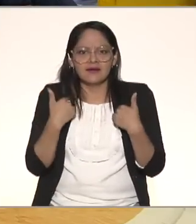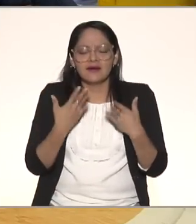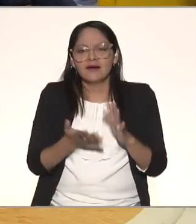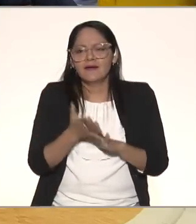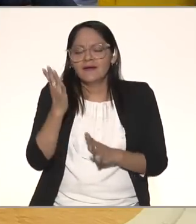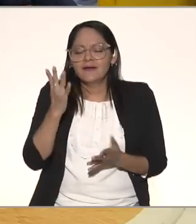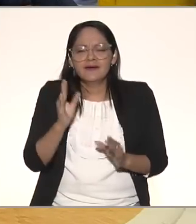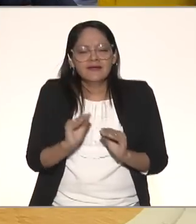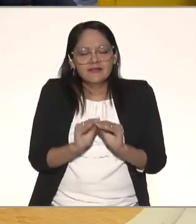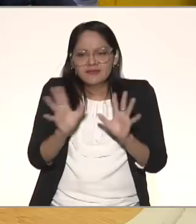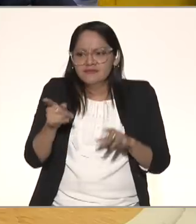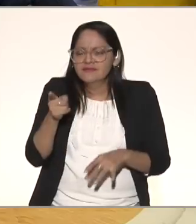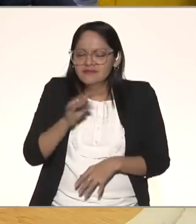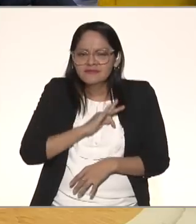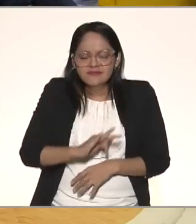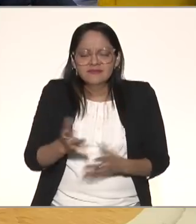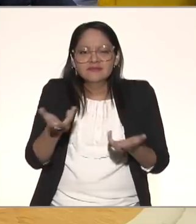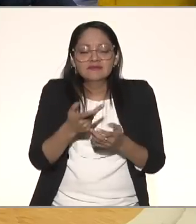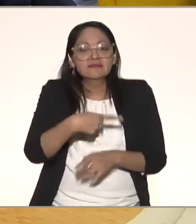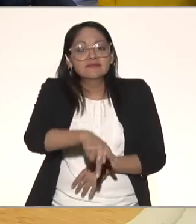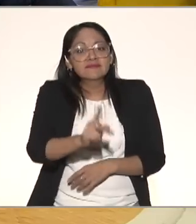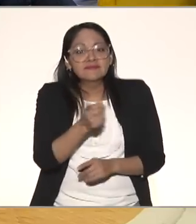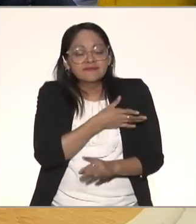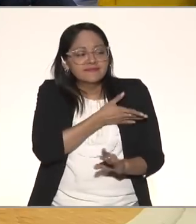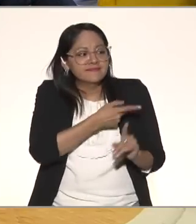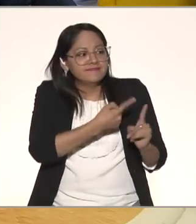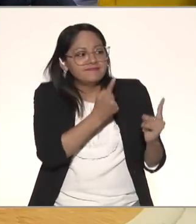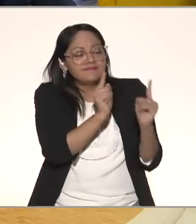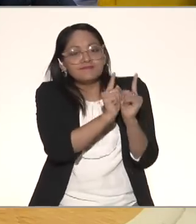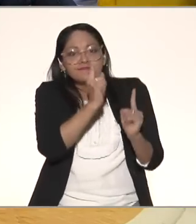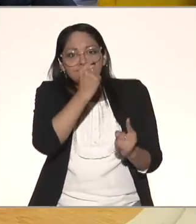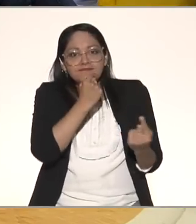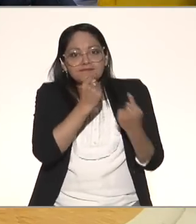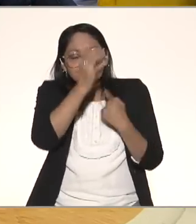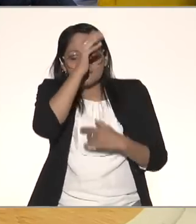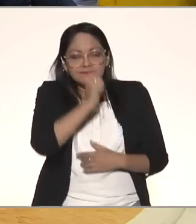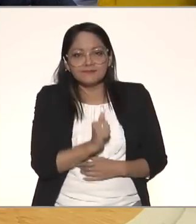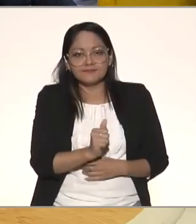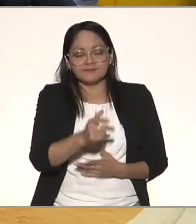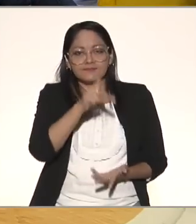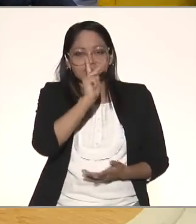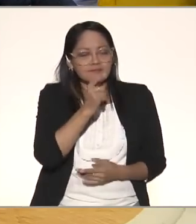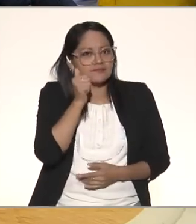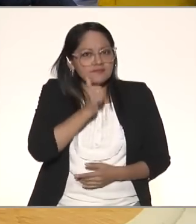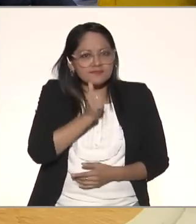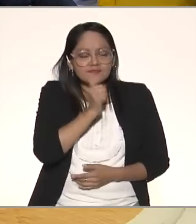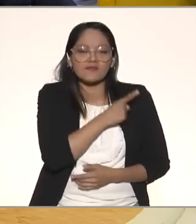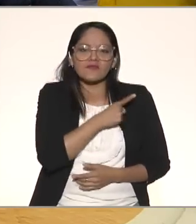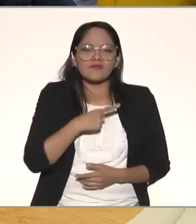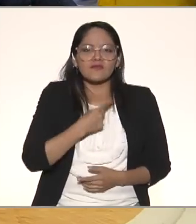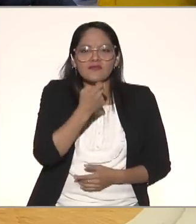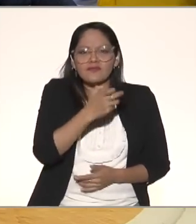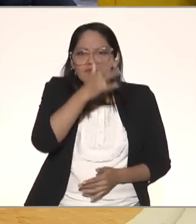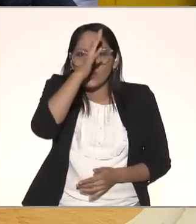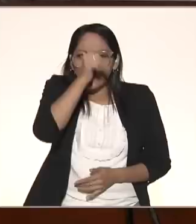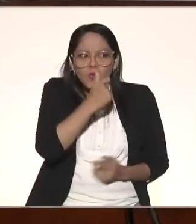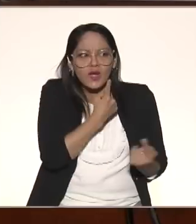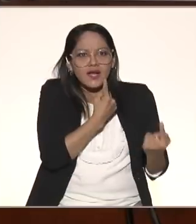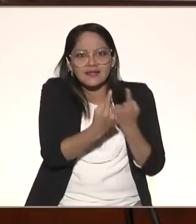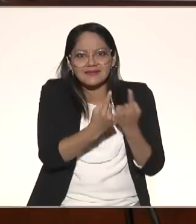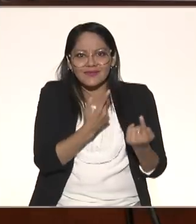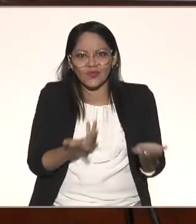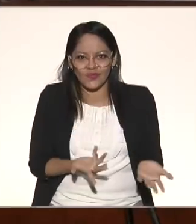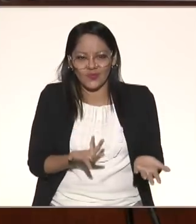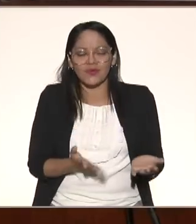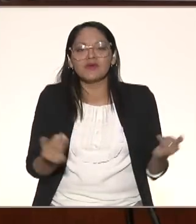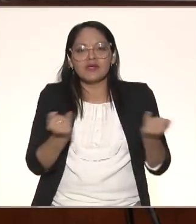vaca. Claro que lo puedes hacer, pero llegando a acuerdos. O sea, no digo que no, pero siempre tiene que haber ese acuerdo con tu pareja. La